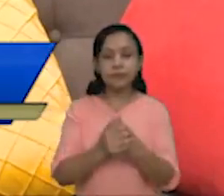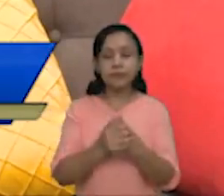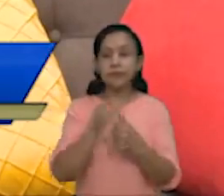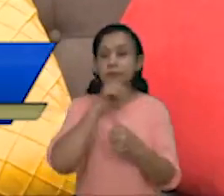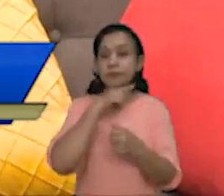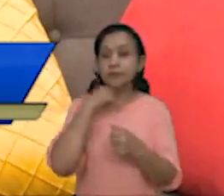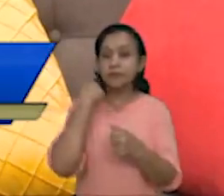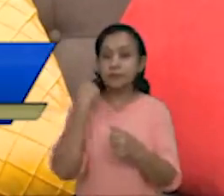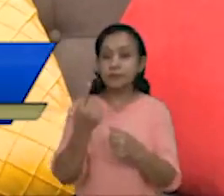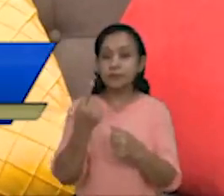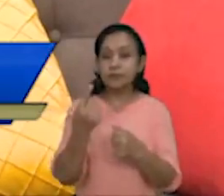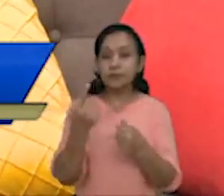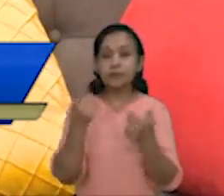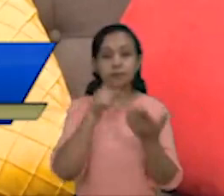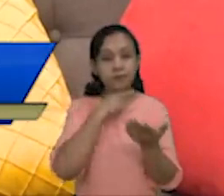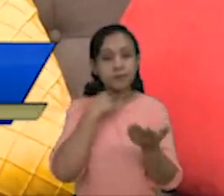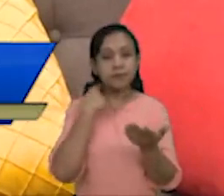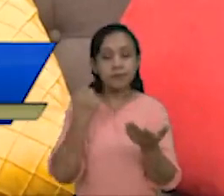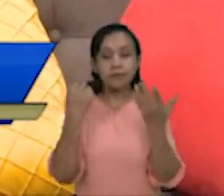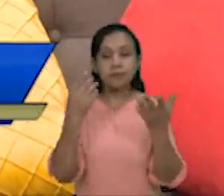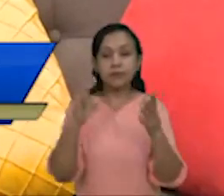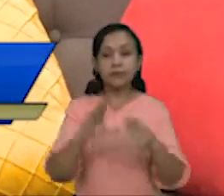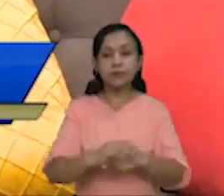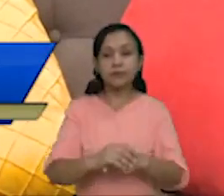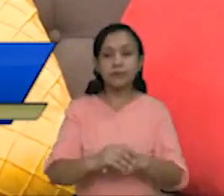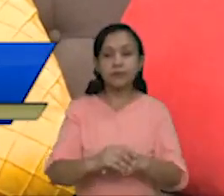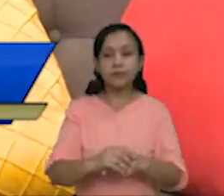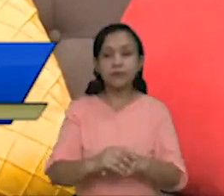reales, pero dan por verdad una situación?